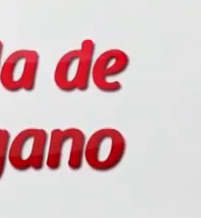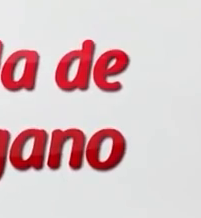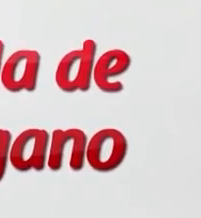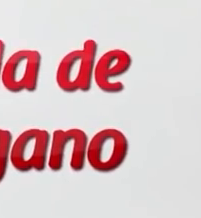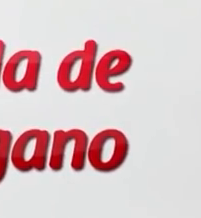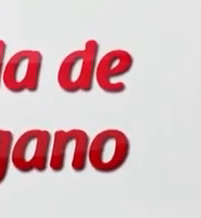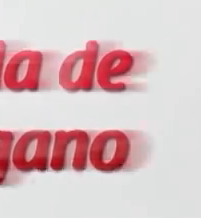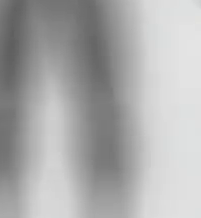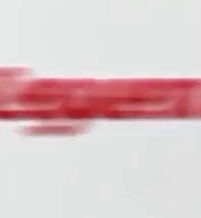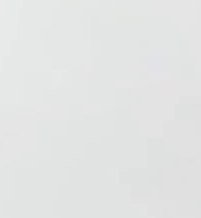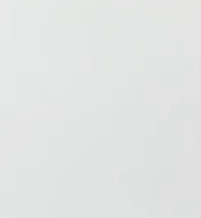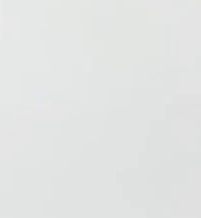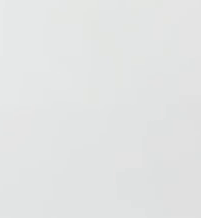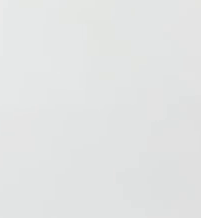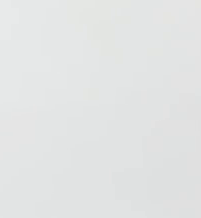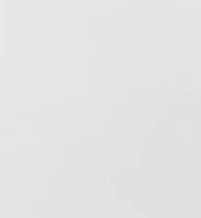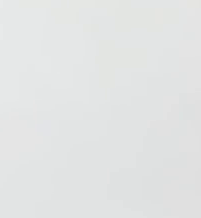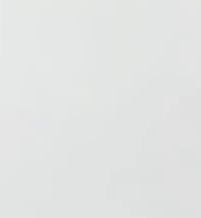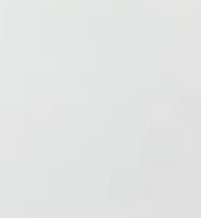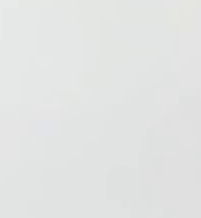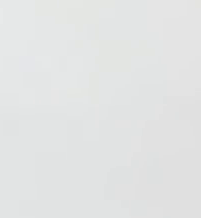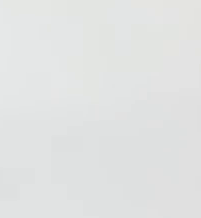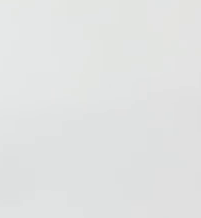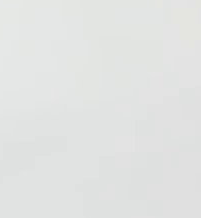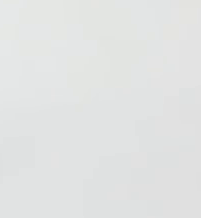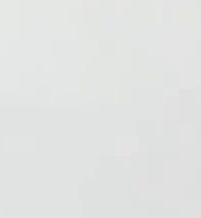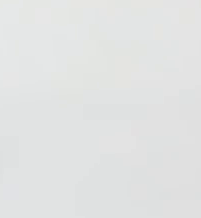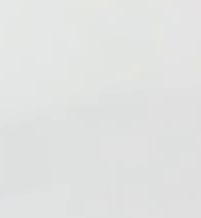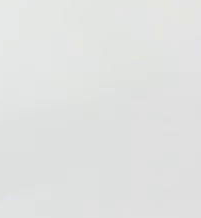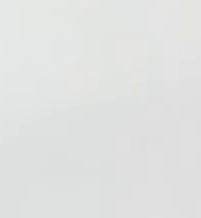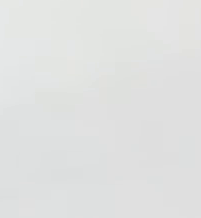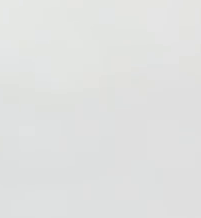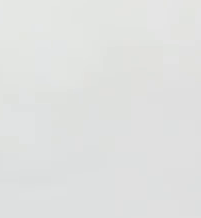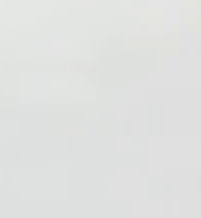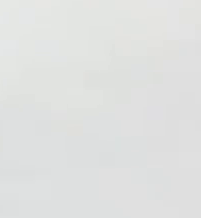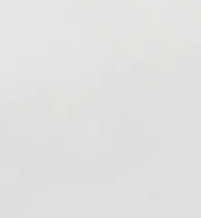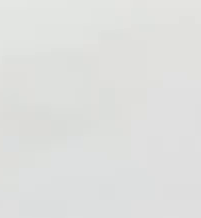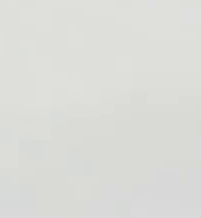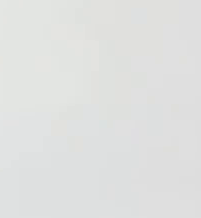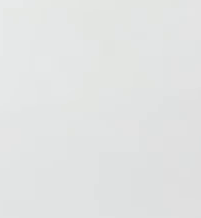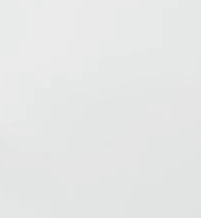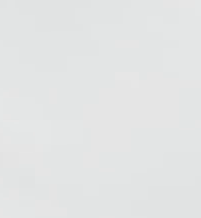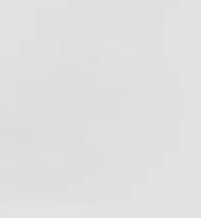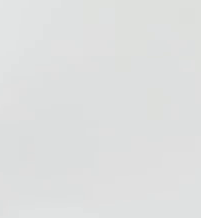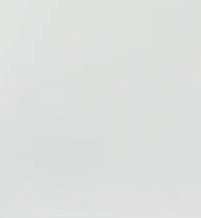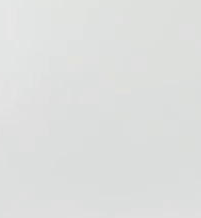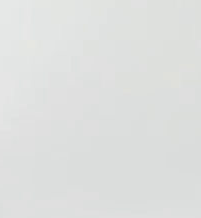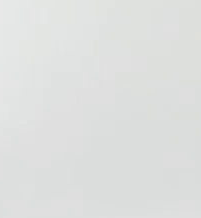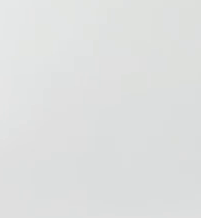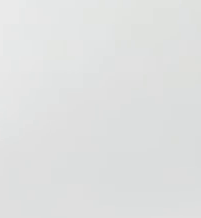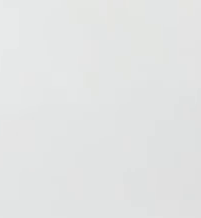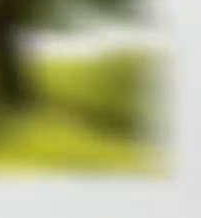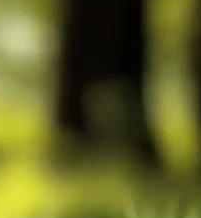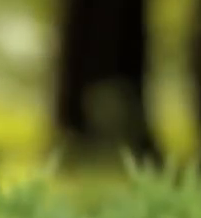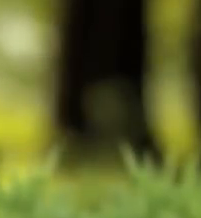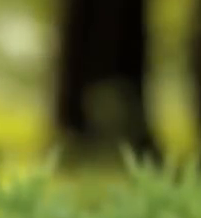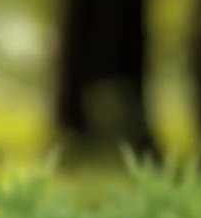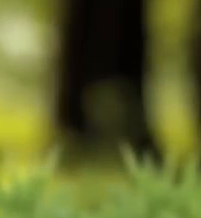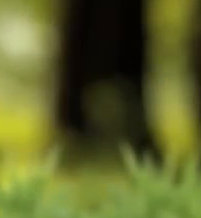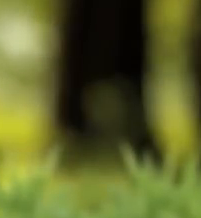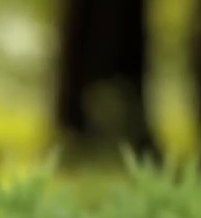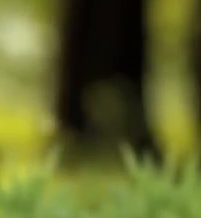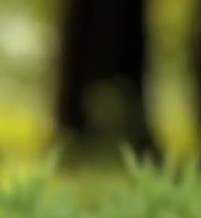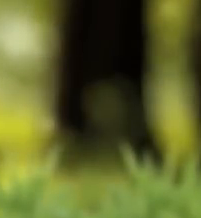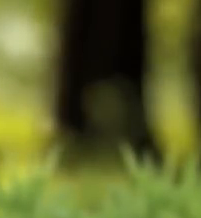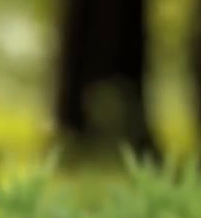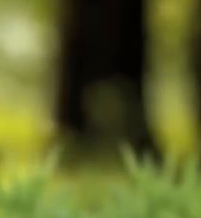de la diabetes. Para que usted controle esta enfermedad y no ella a usted, nace Yaconet, una